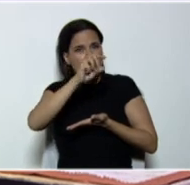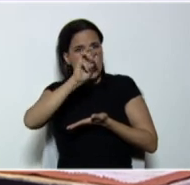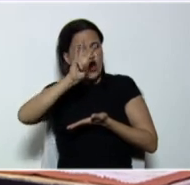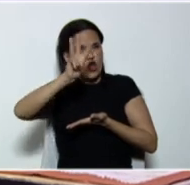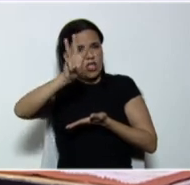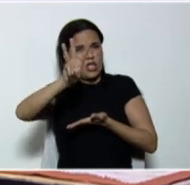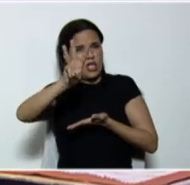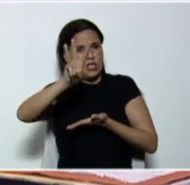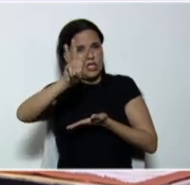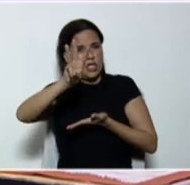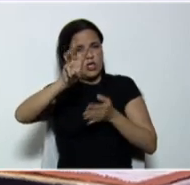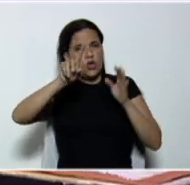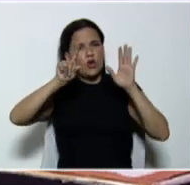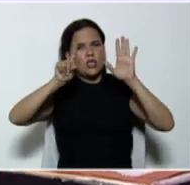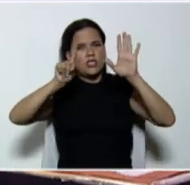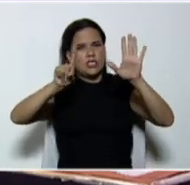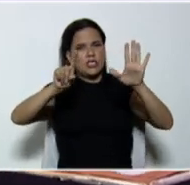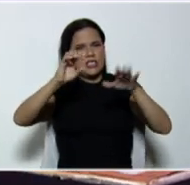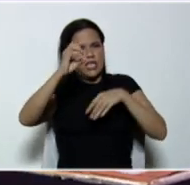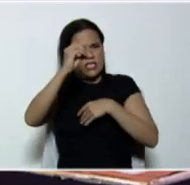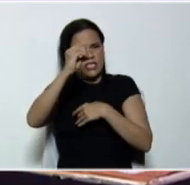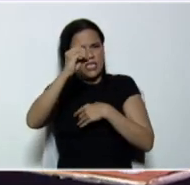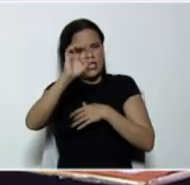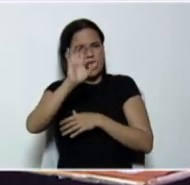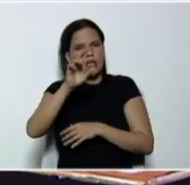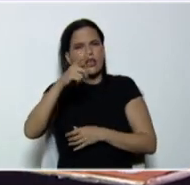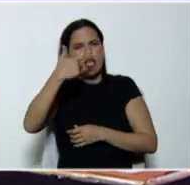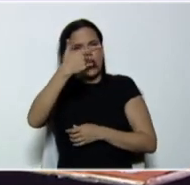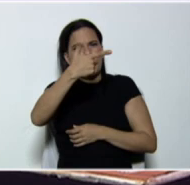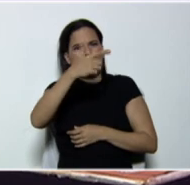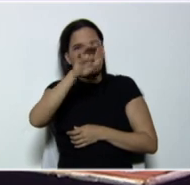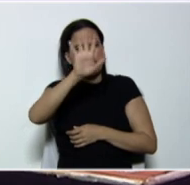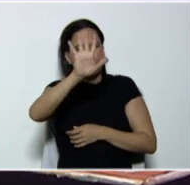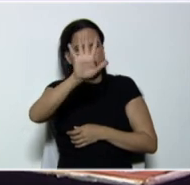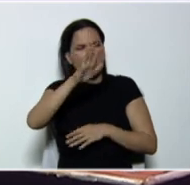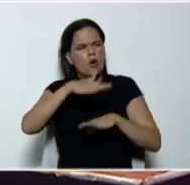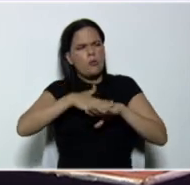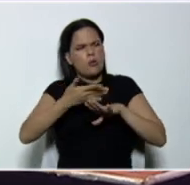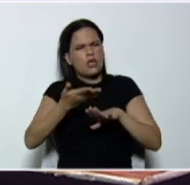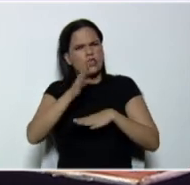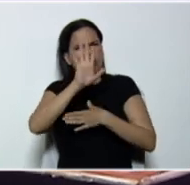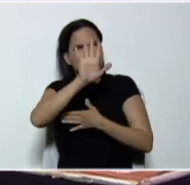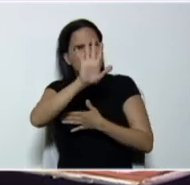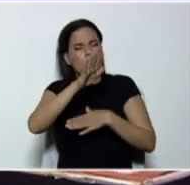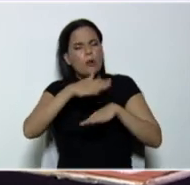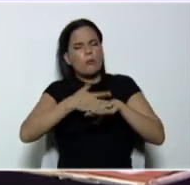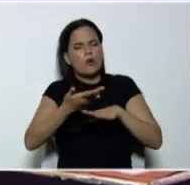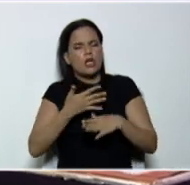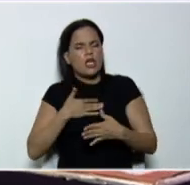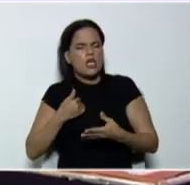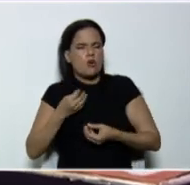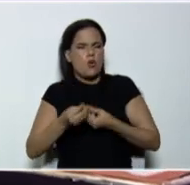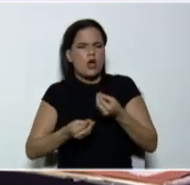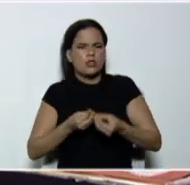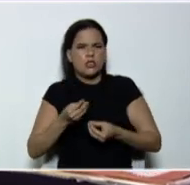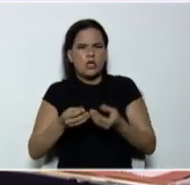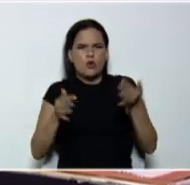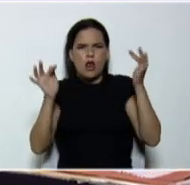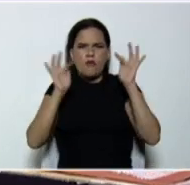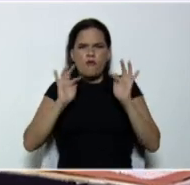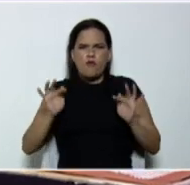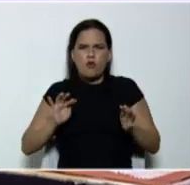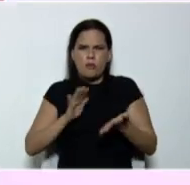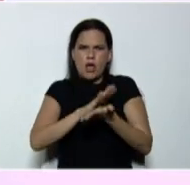entre 5. ¿Por qué entre 5? Porque vamos a trazar un pentágono. Ahora, si lo vamos a hacer entre 8 es porque es un